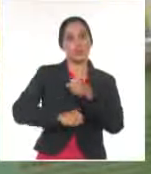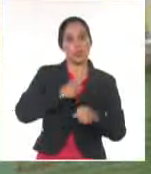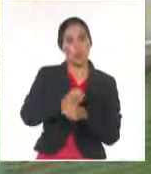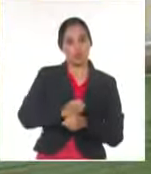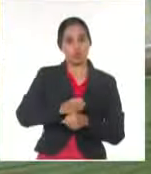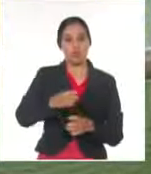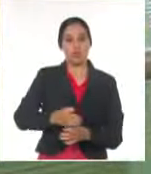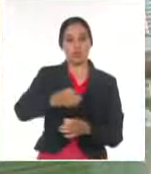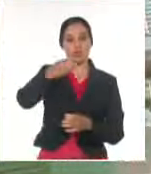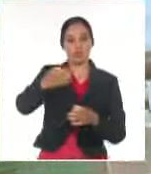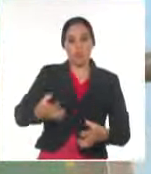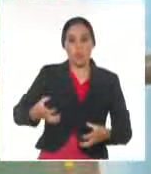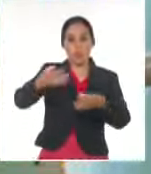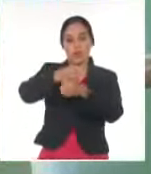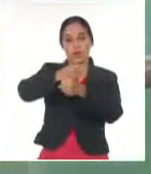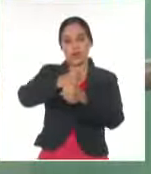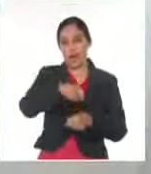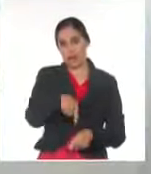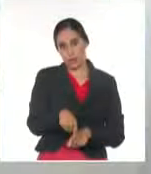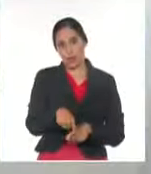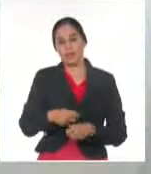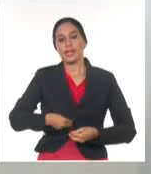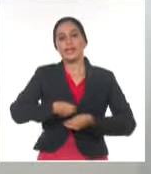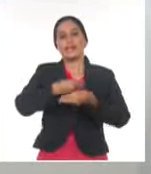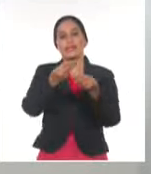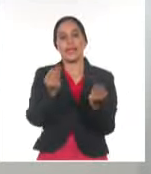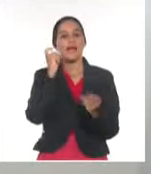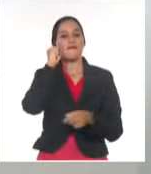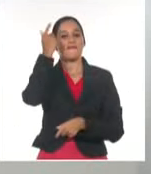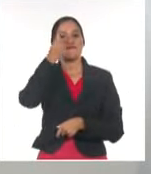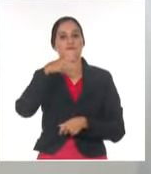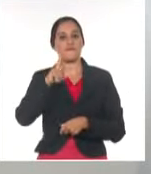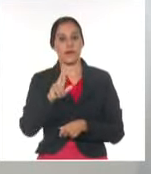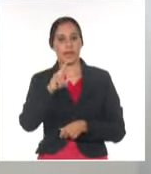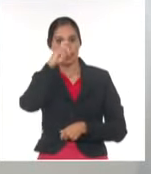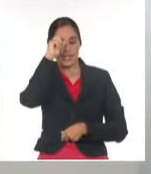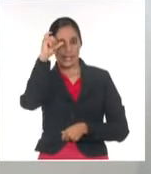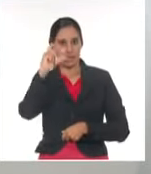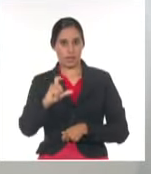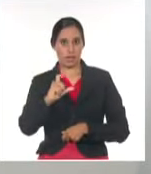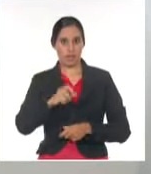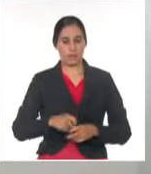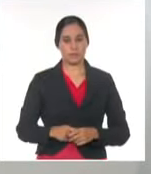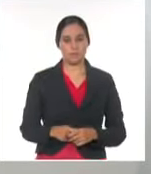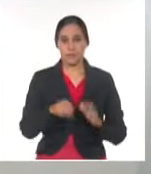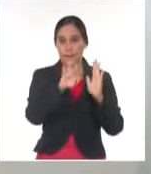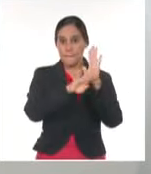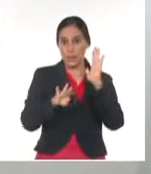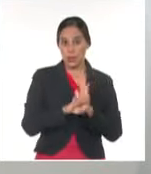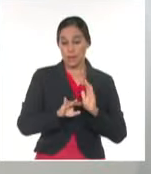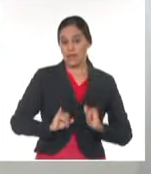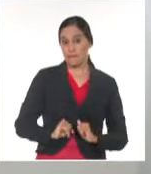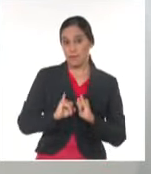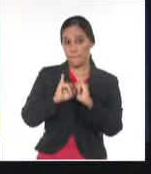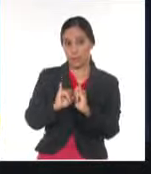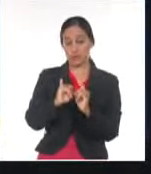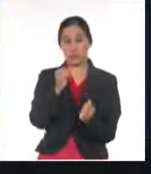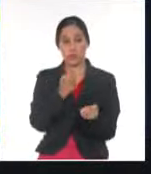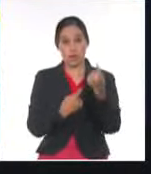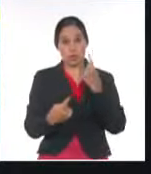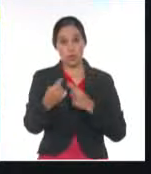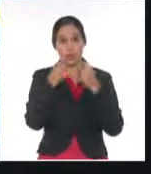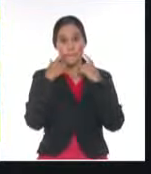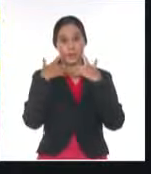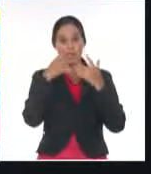que le suministra la empresa militar industrial Batalla de Santa Clara. Si bien el programa informático con que cuenta almacena